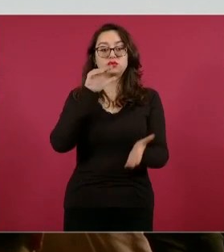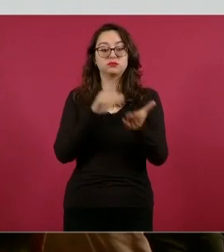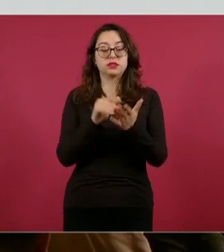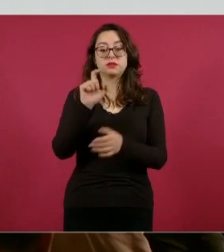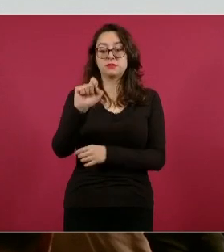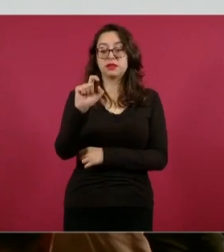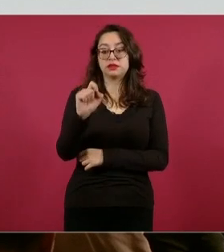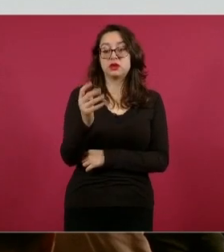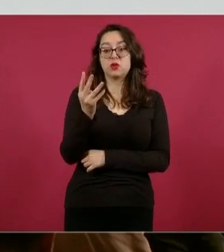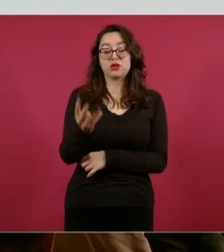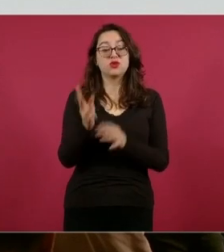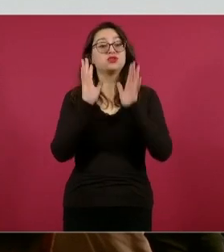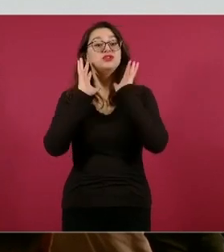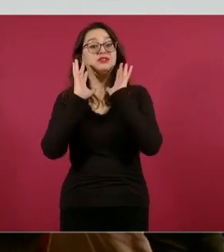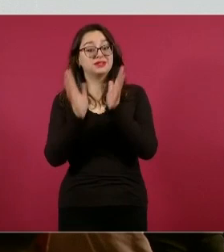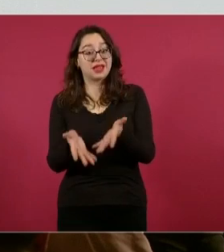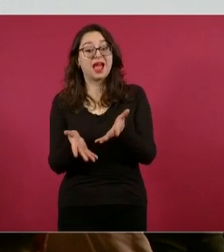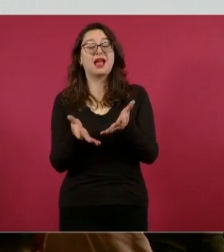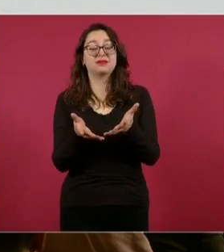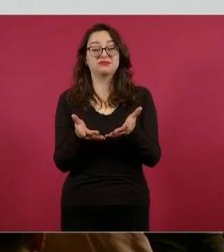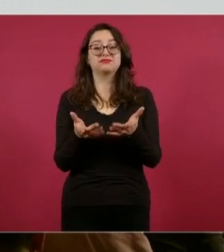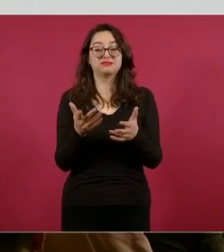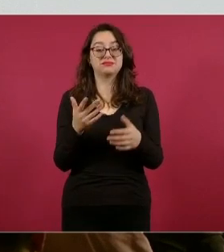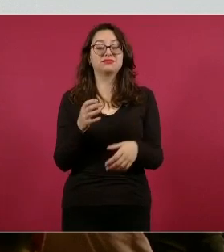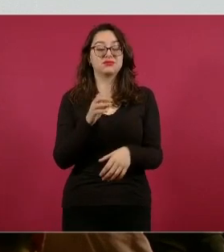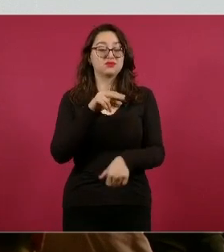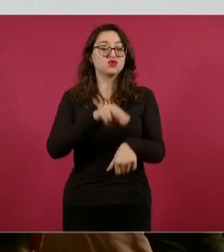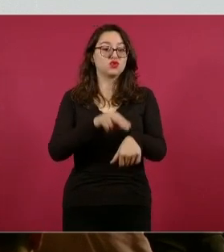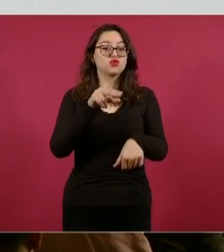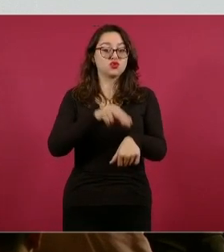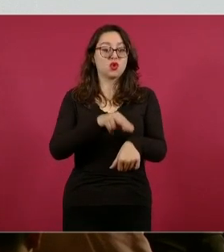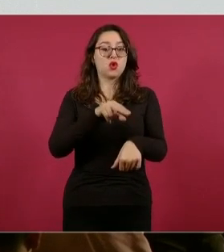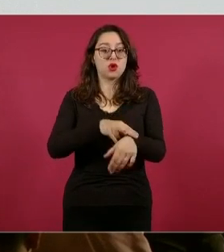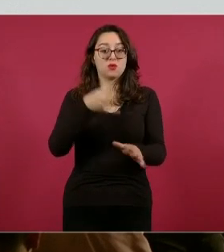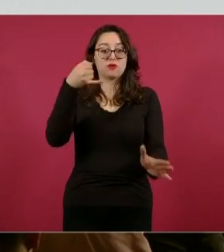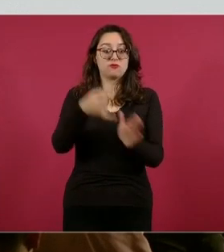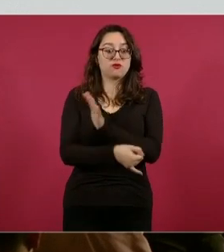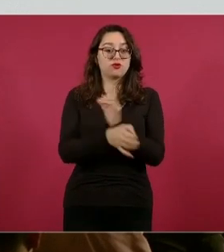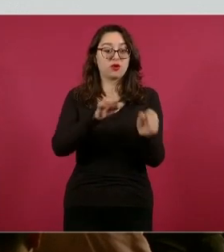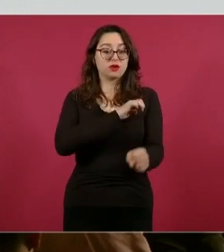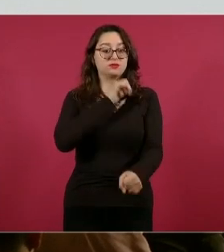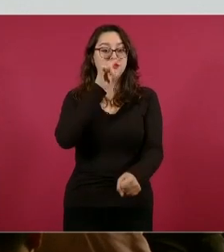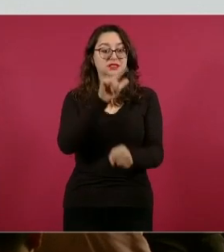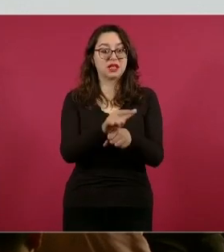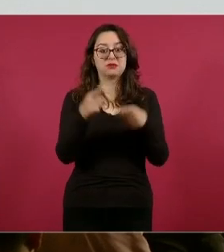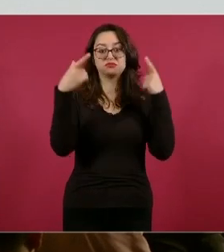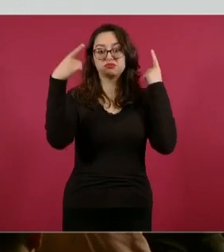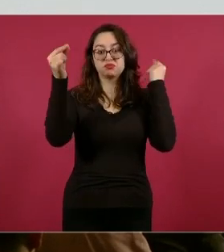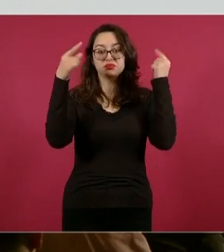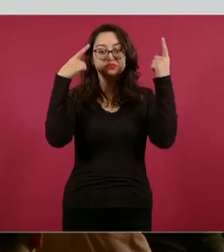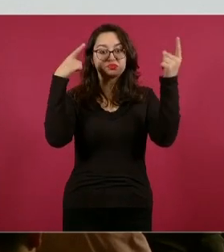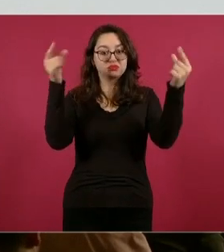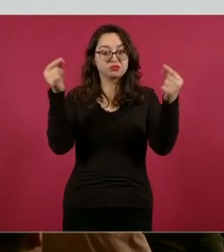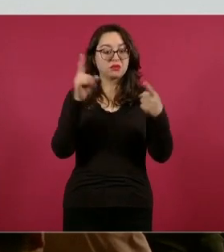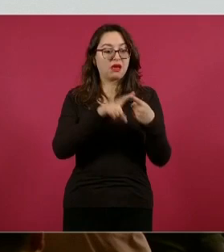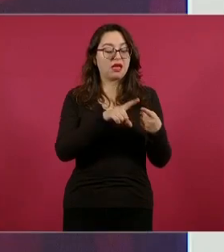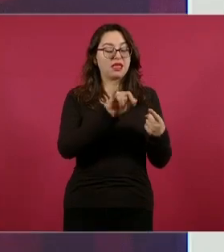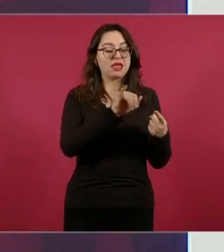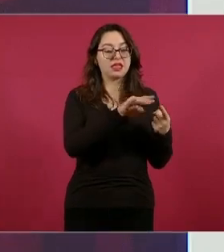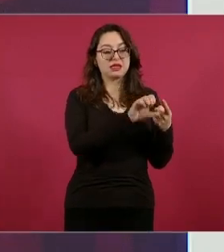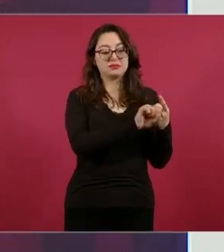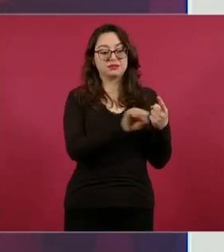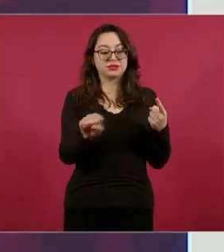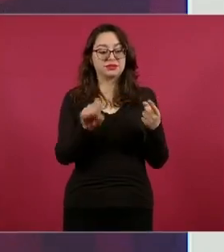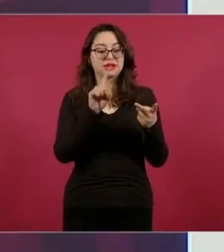las primeras generaciones que salen de alguna de esas residencias, de alguna de esa especialidad, tanto del Seguro Social como